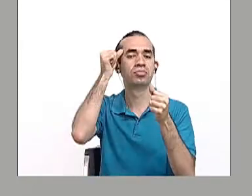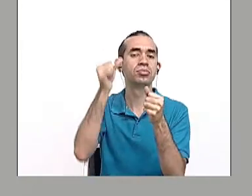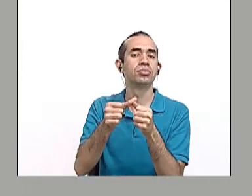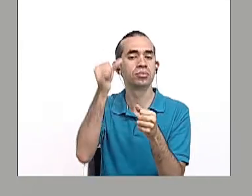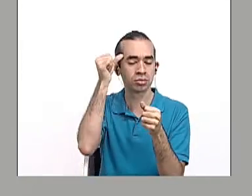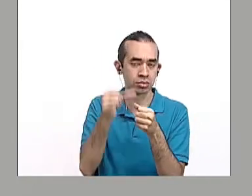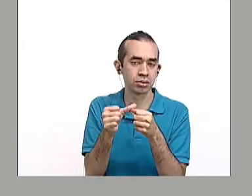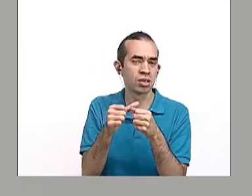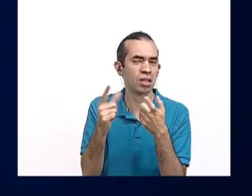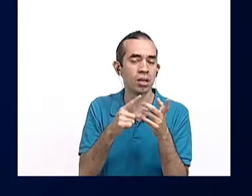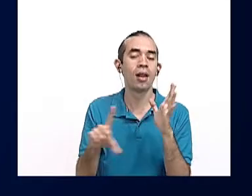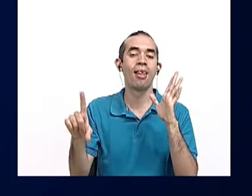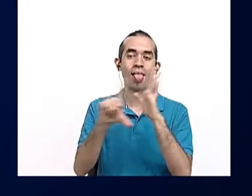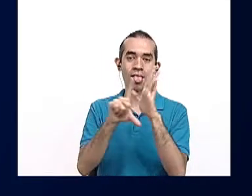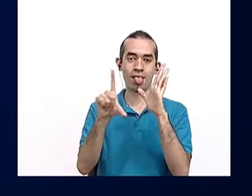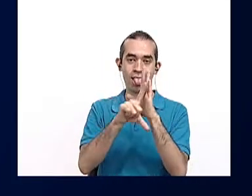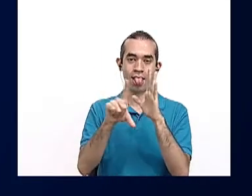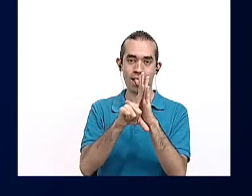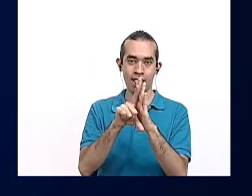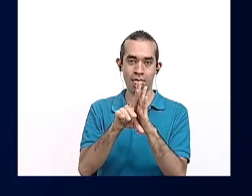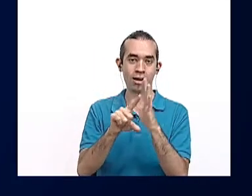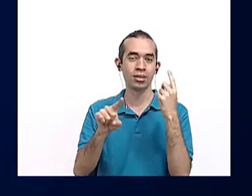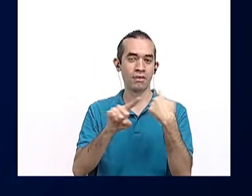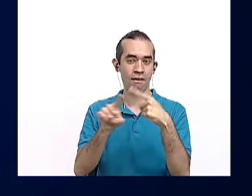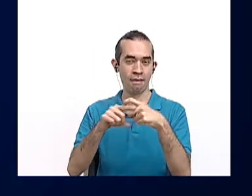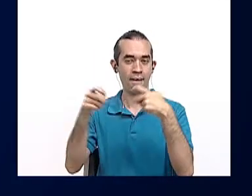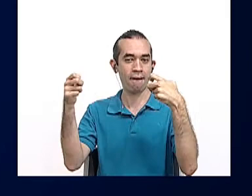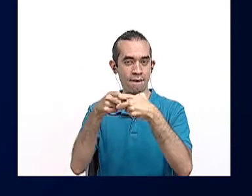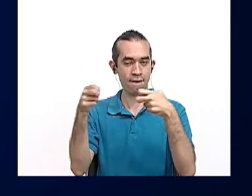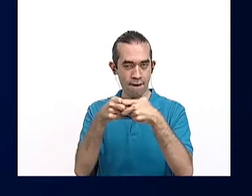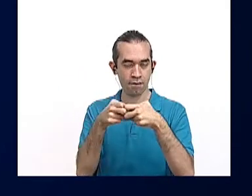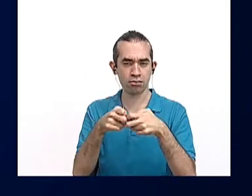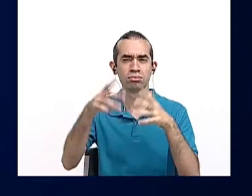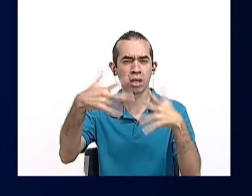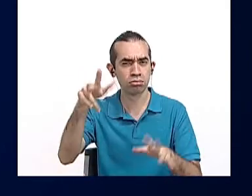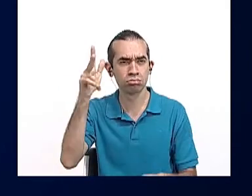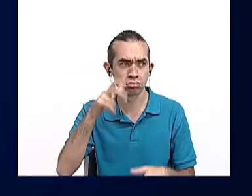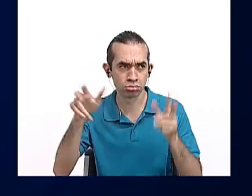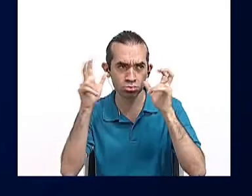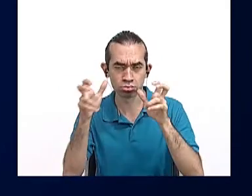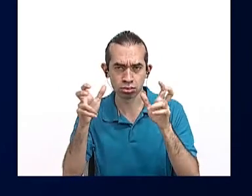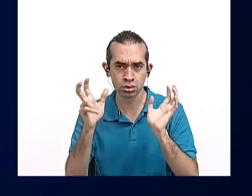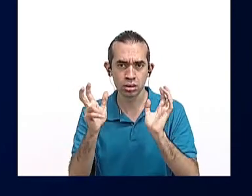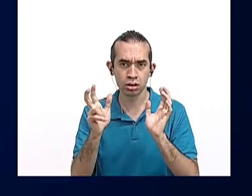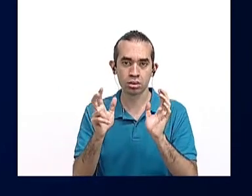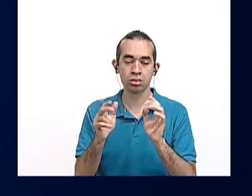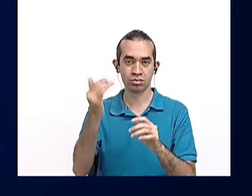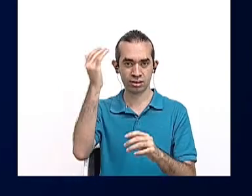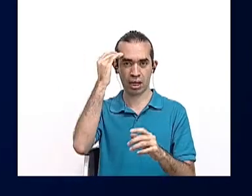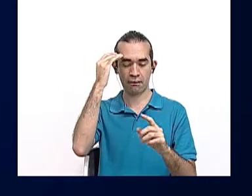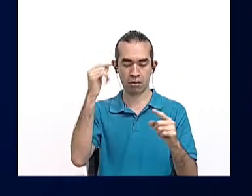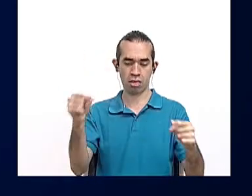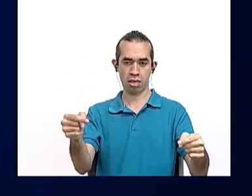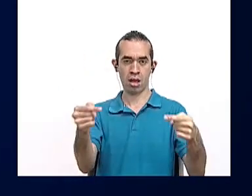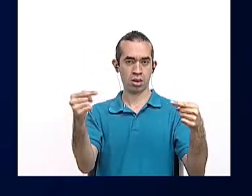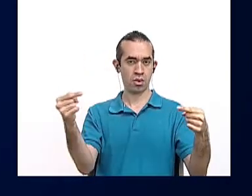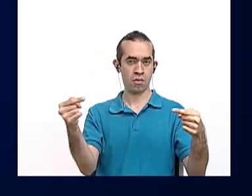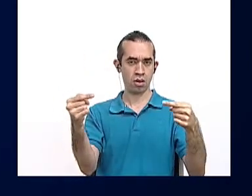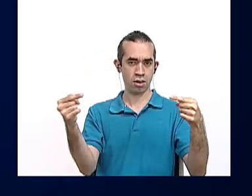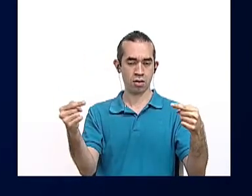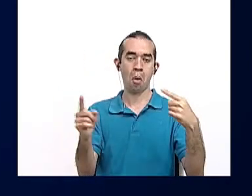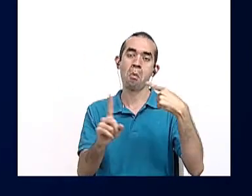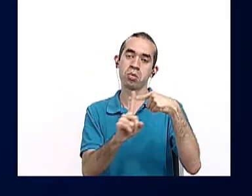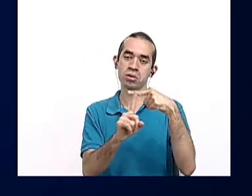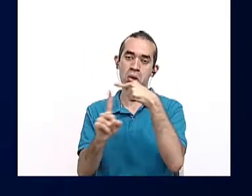la ley de las cargas. Ustedes han escuchado que cargas del mismo signo, ¿qué se